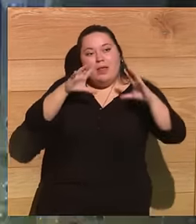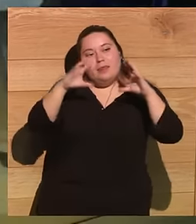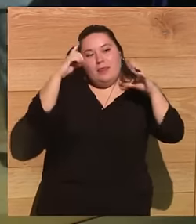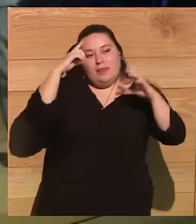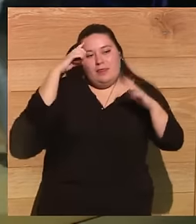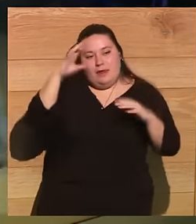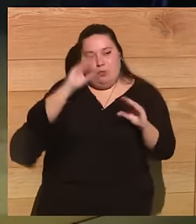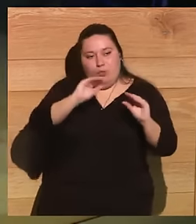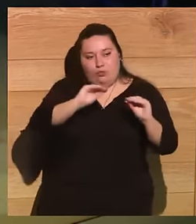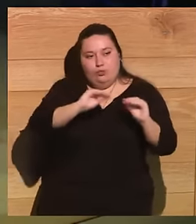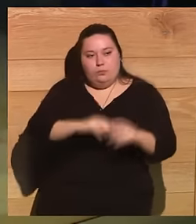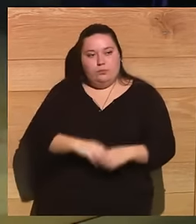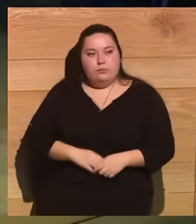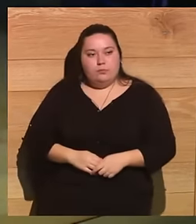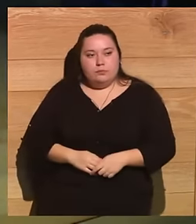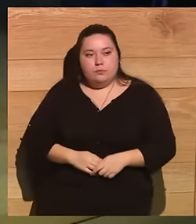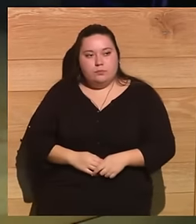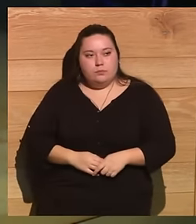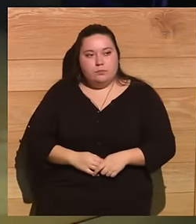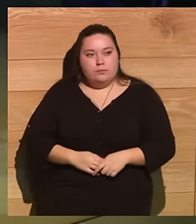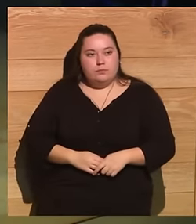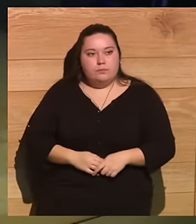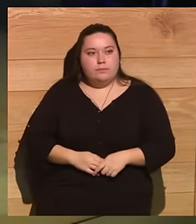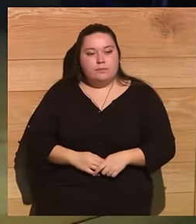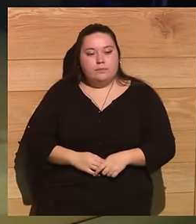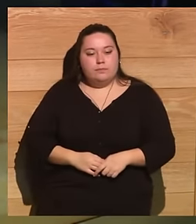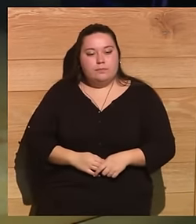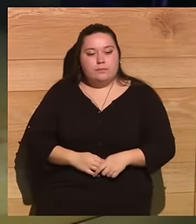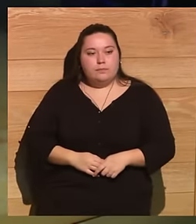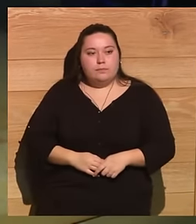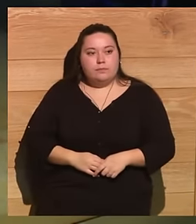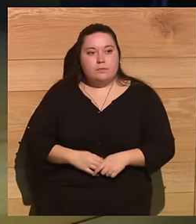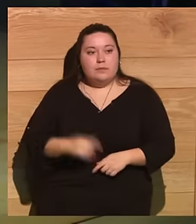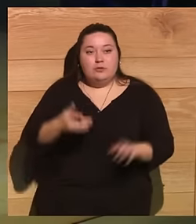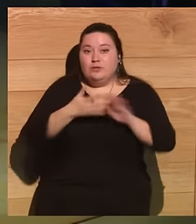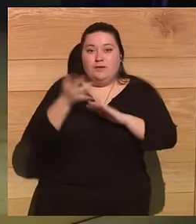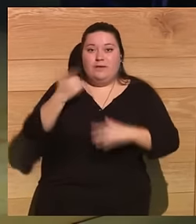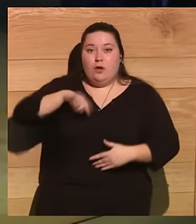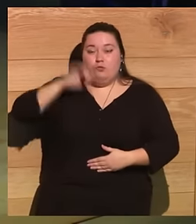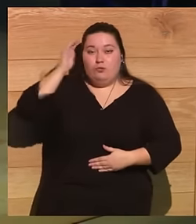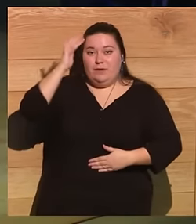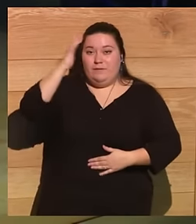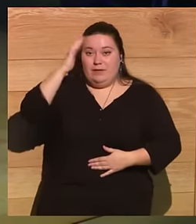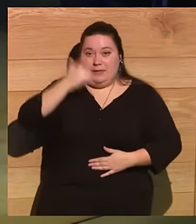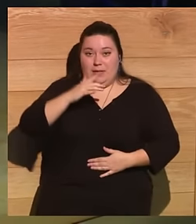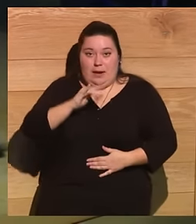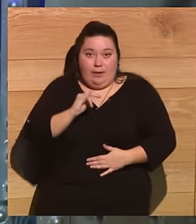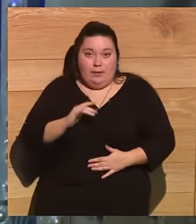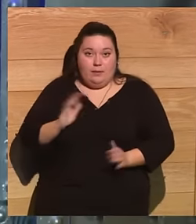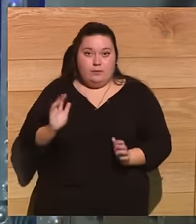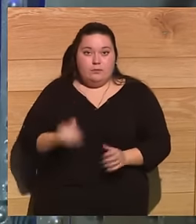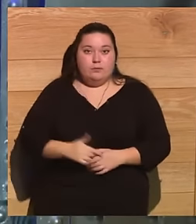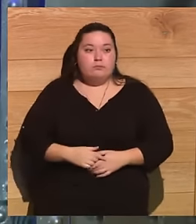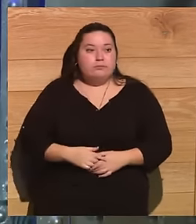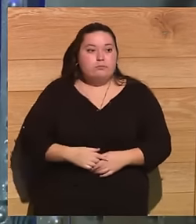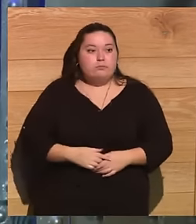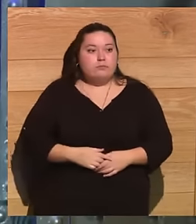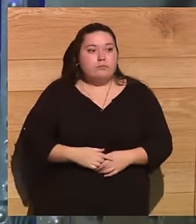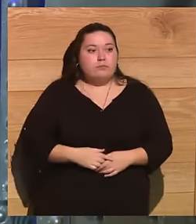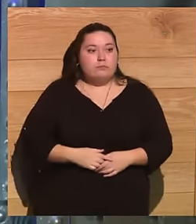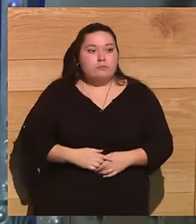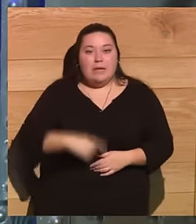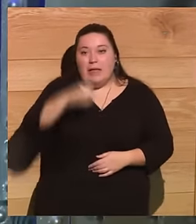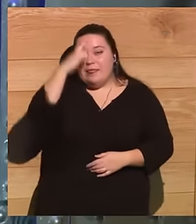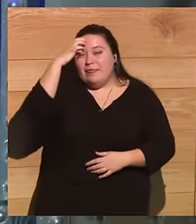cerebro. Y esto es la fantasía que tenemos a día de hoy también. Podemos analizar el cerebro